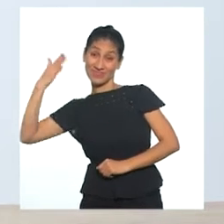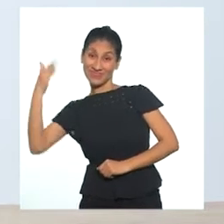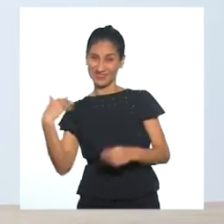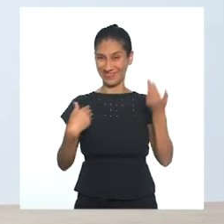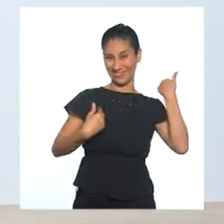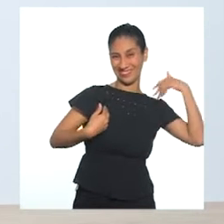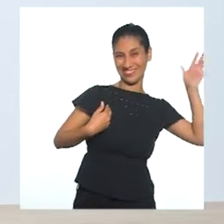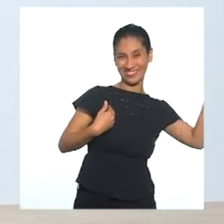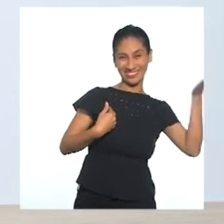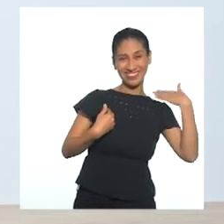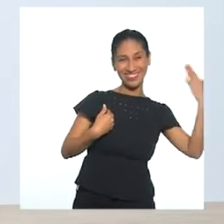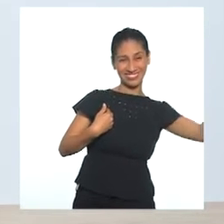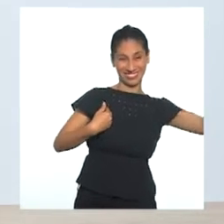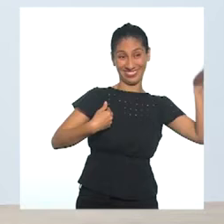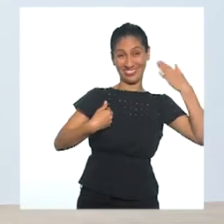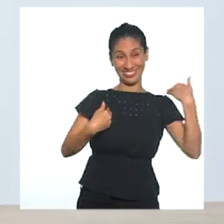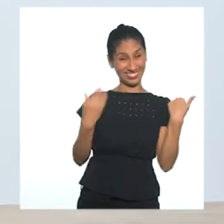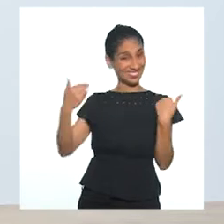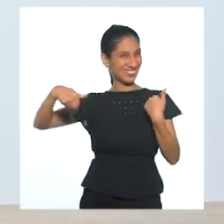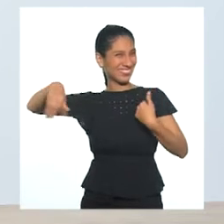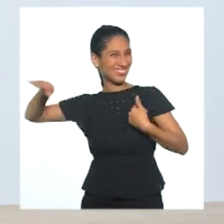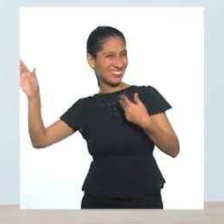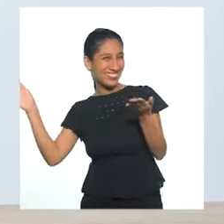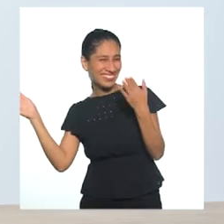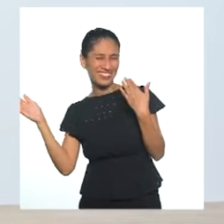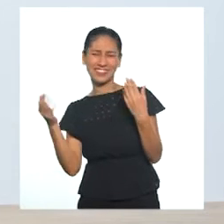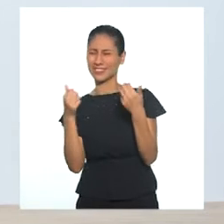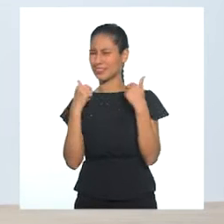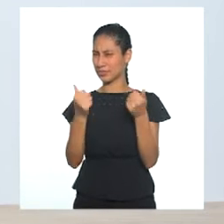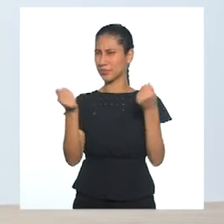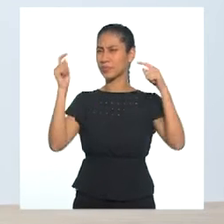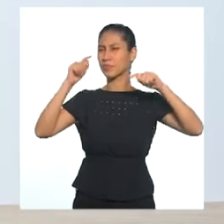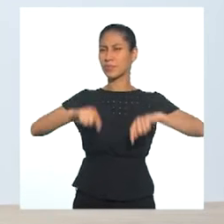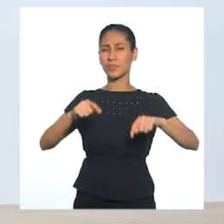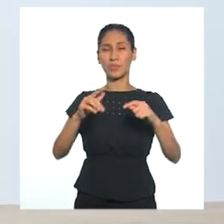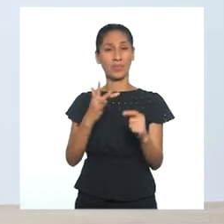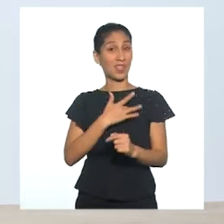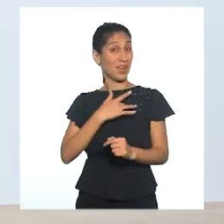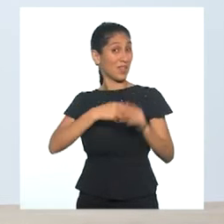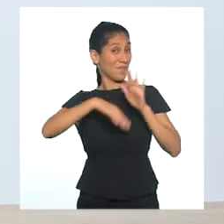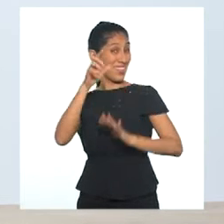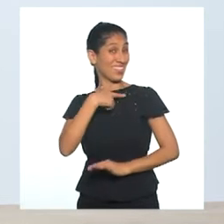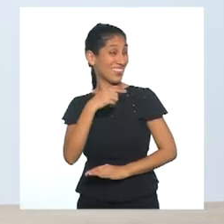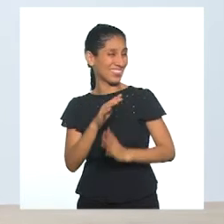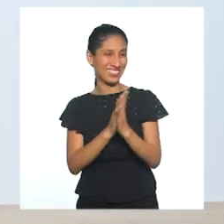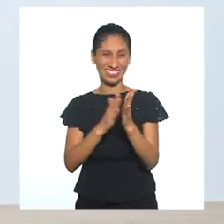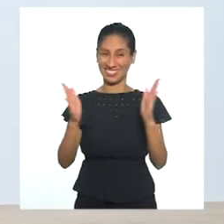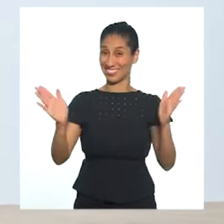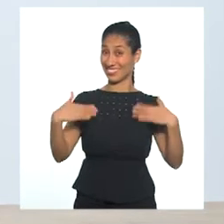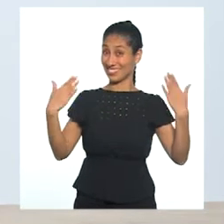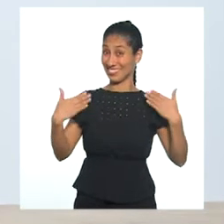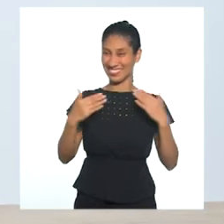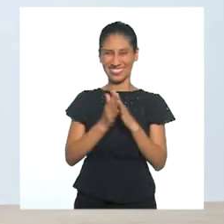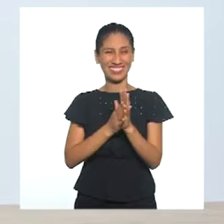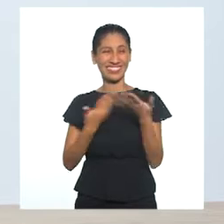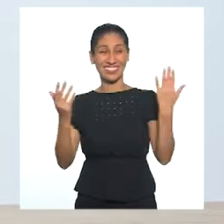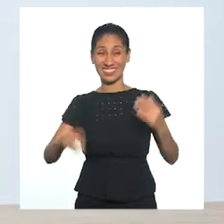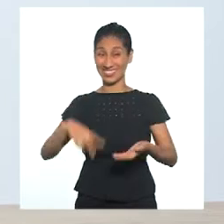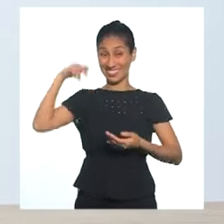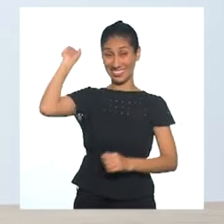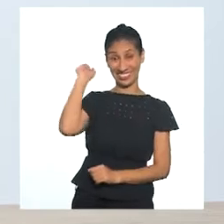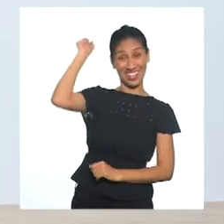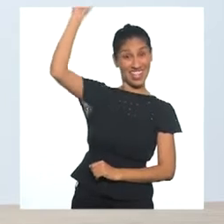Calor, calor, calor, calor. Muy bien. Ahora viene la emoción que más me gusta, la alegría. Y podemos